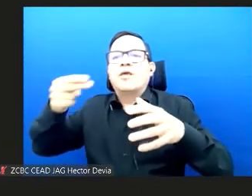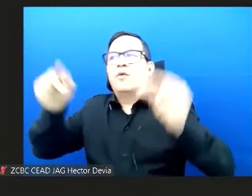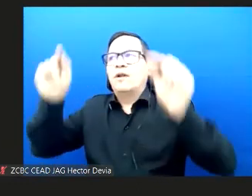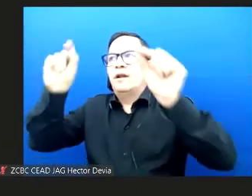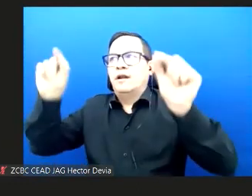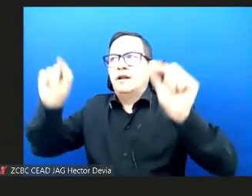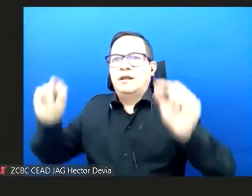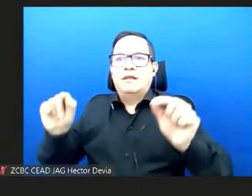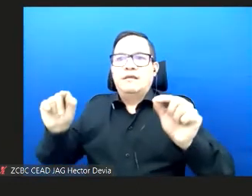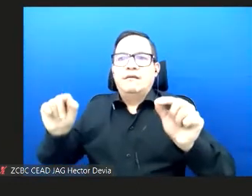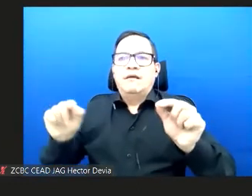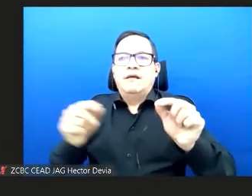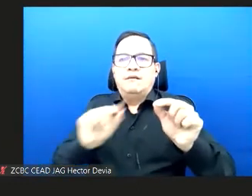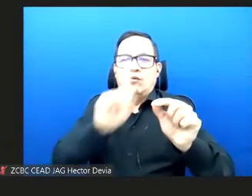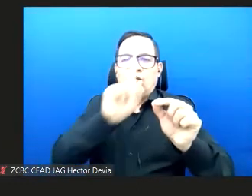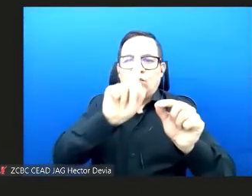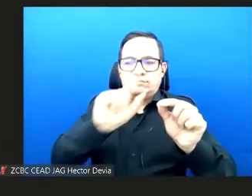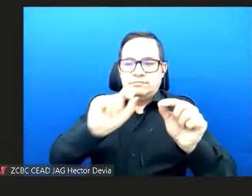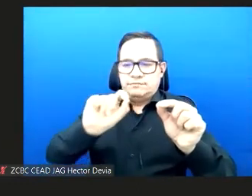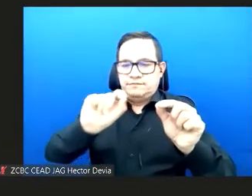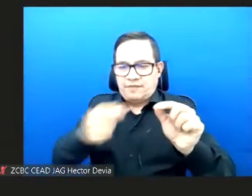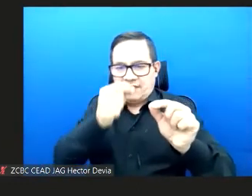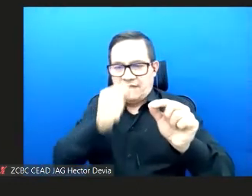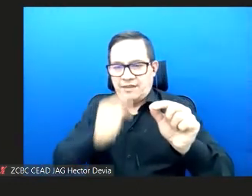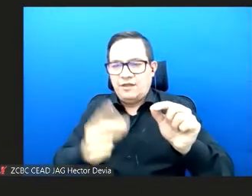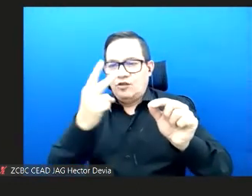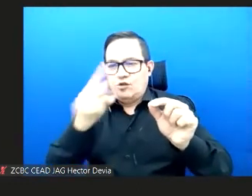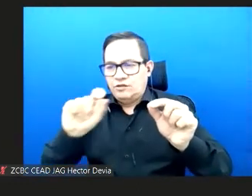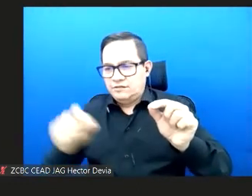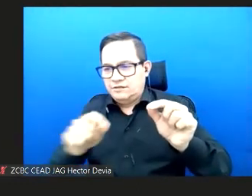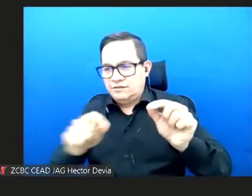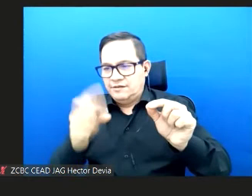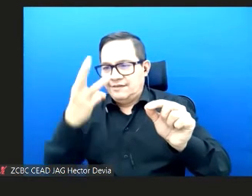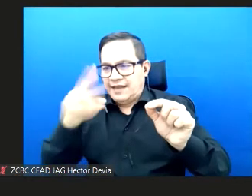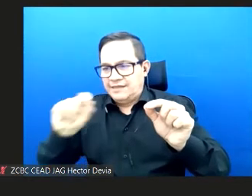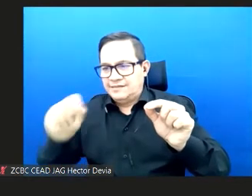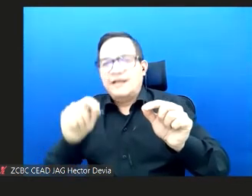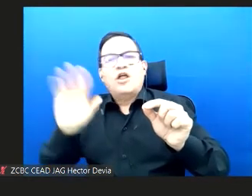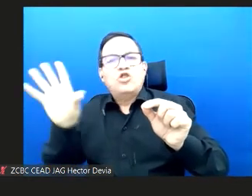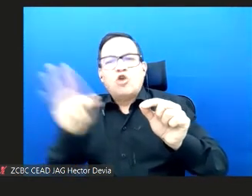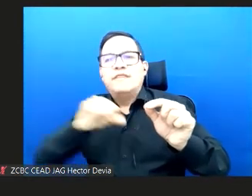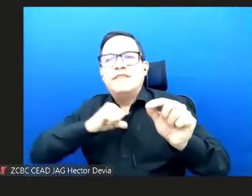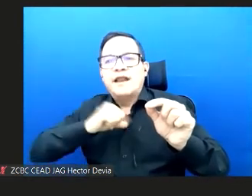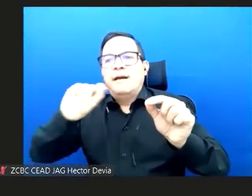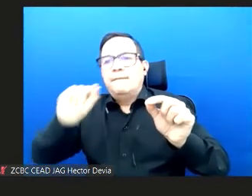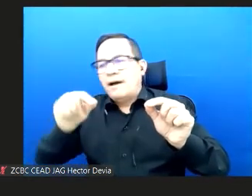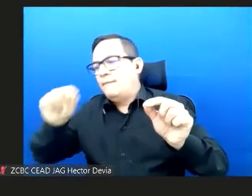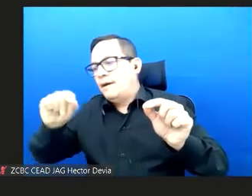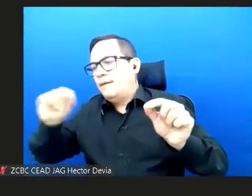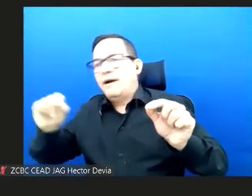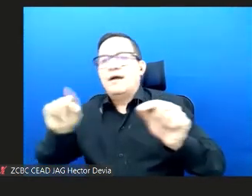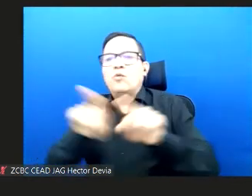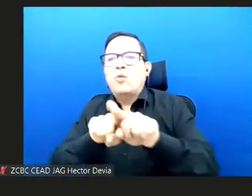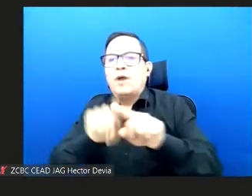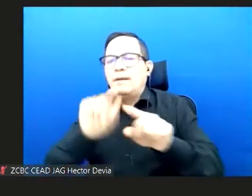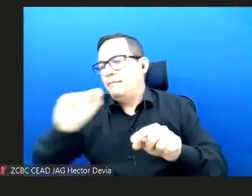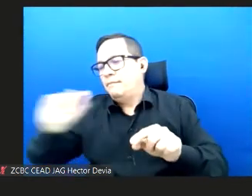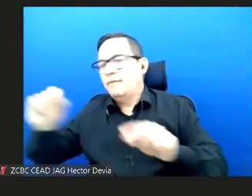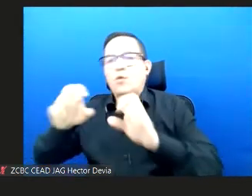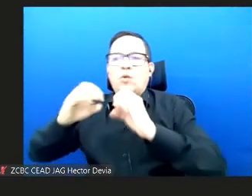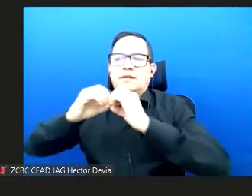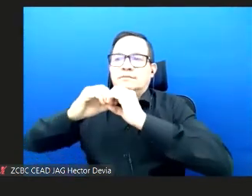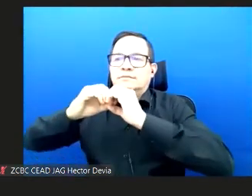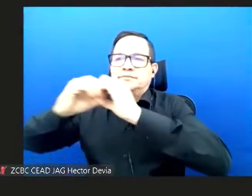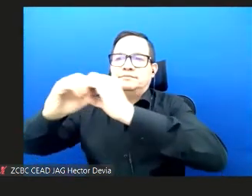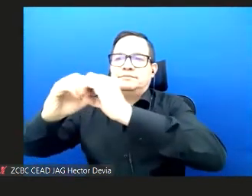comas, ¿sí? Entonces vemos 1, 2, 3 y así sucesivamente hasta infinito, ¿sí? Y tenemos